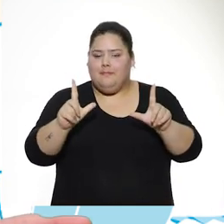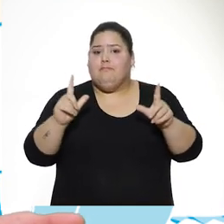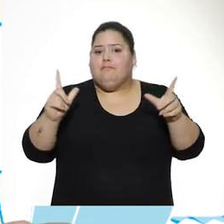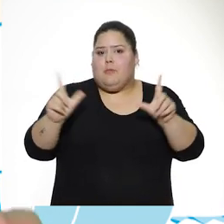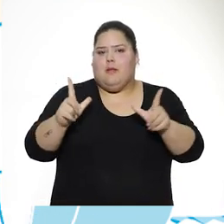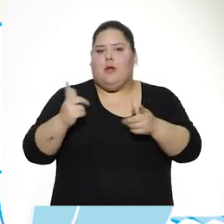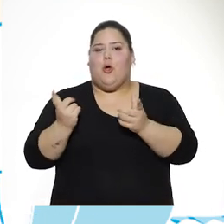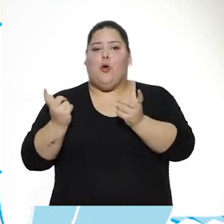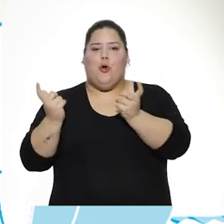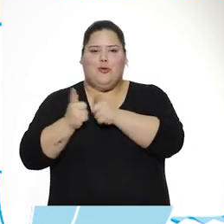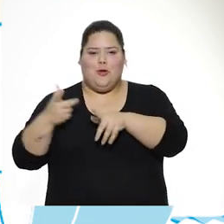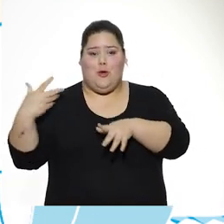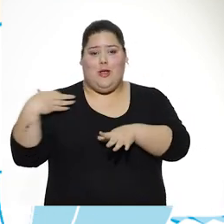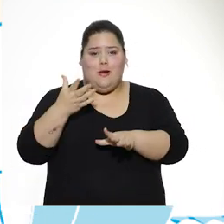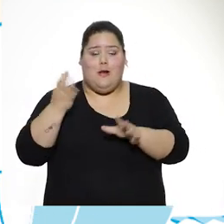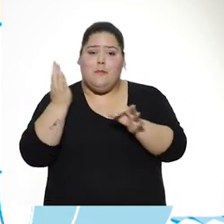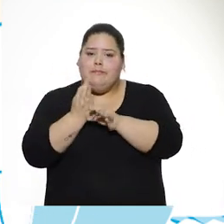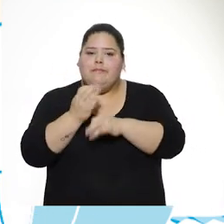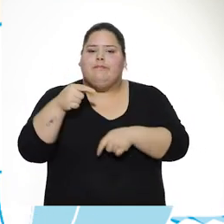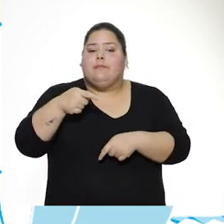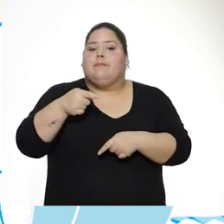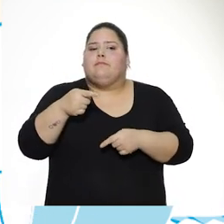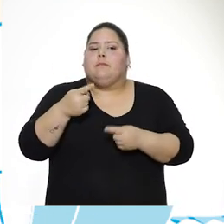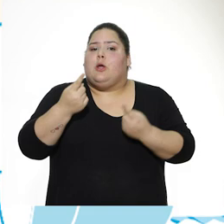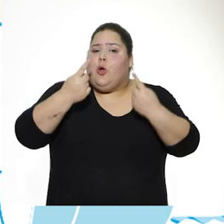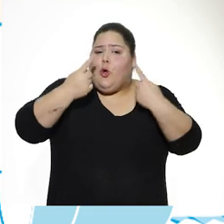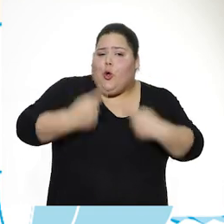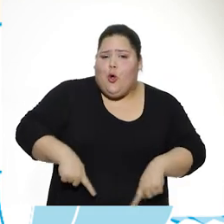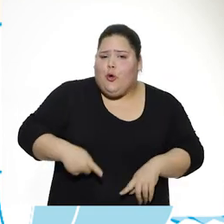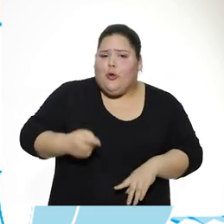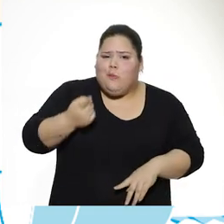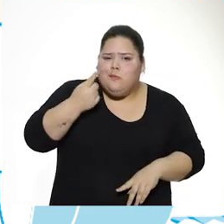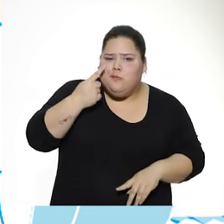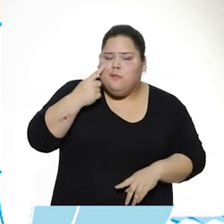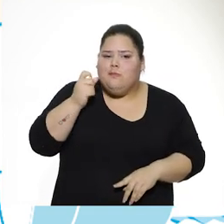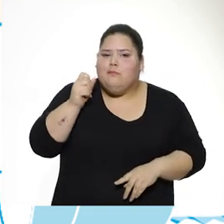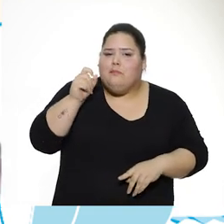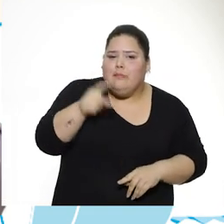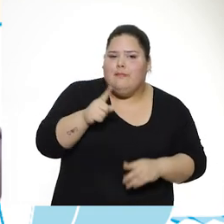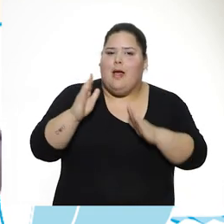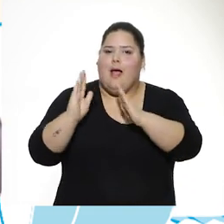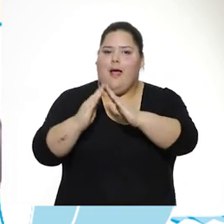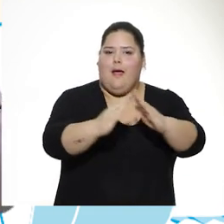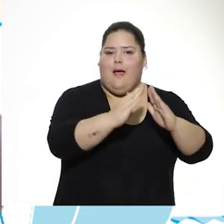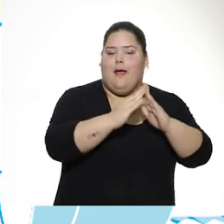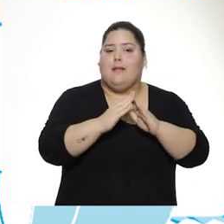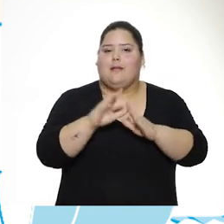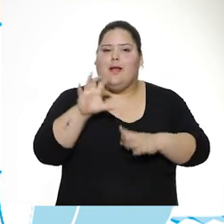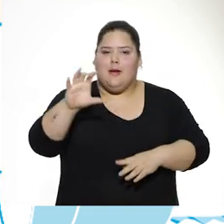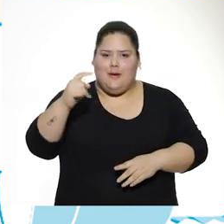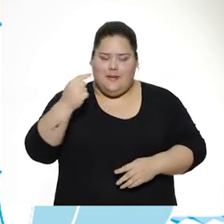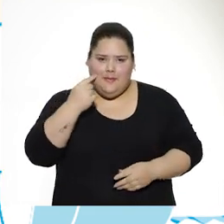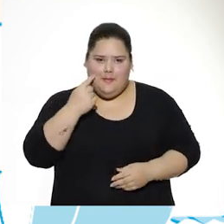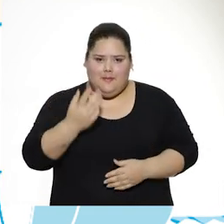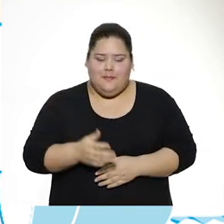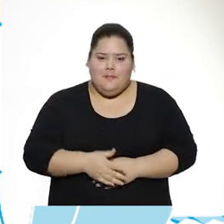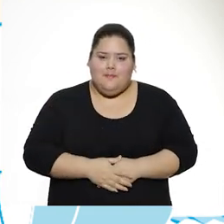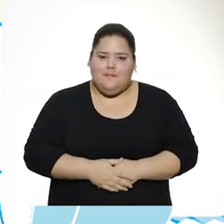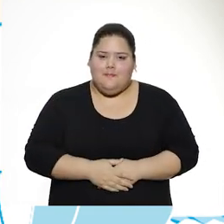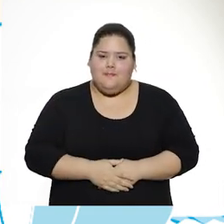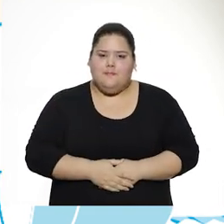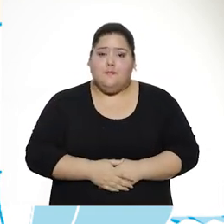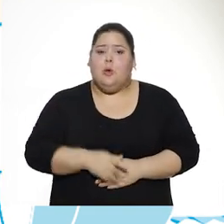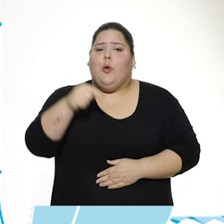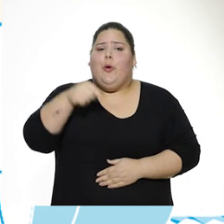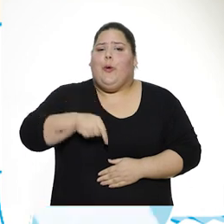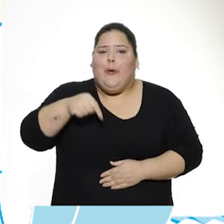TV, un programa del Consejo General de Educación que acerca los conocimientos a cada uno de los hogares